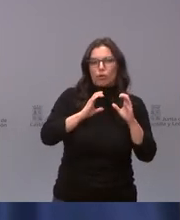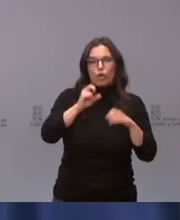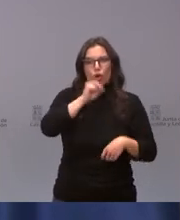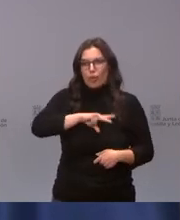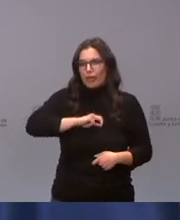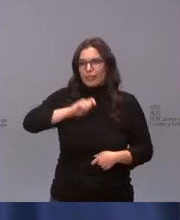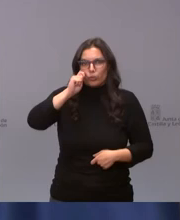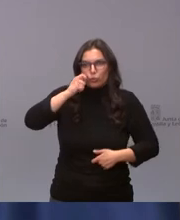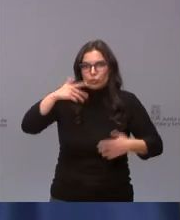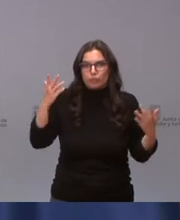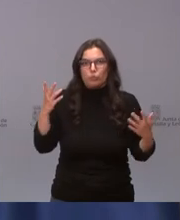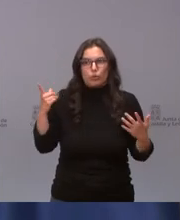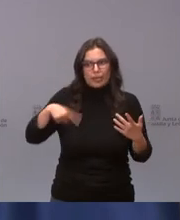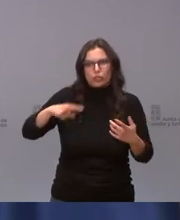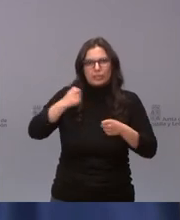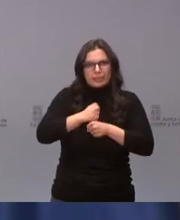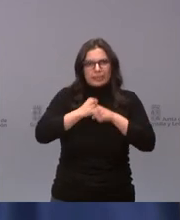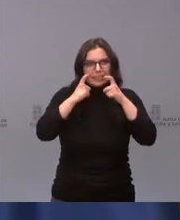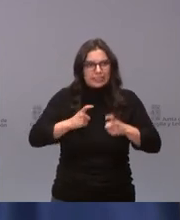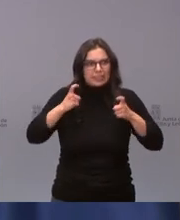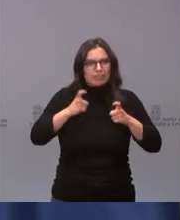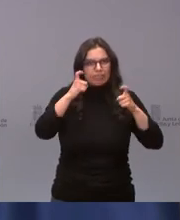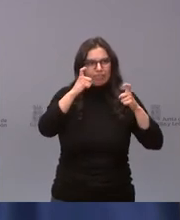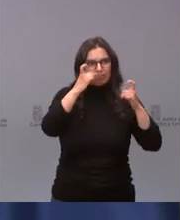turismo pues van a trabajar para que esto no suceda.